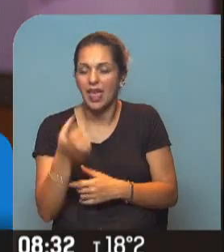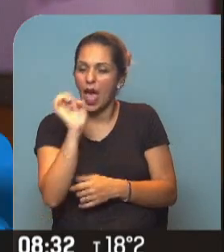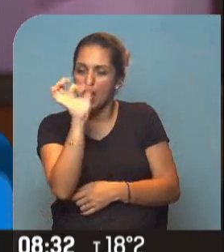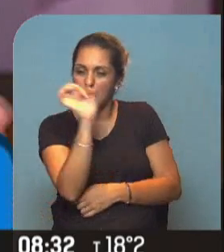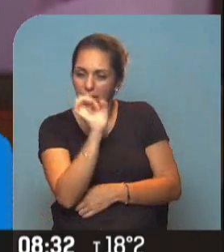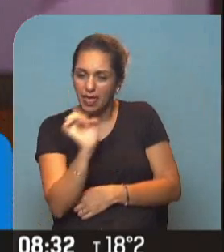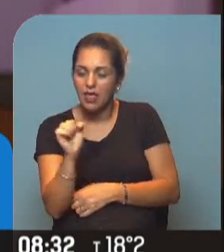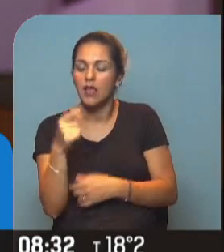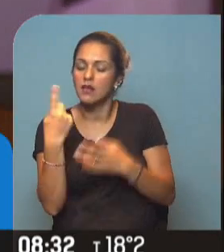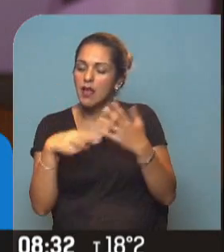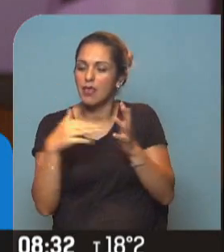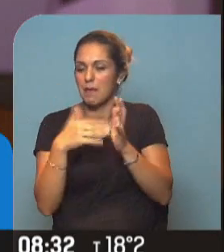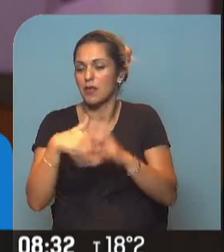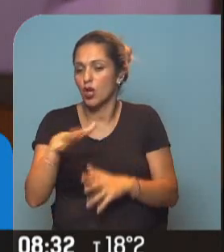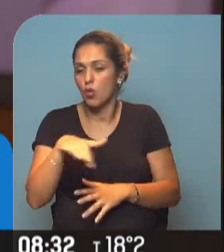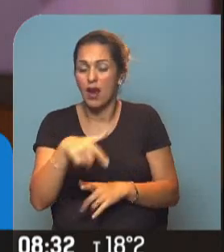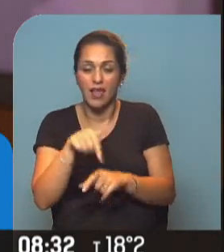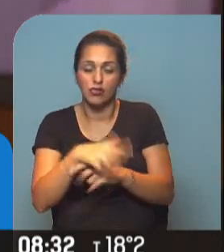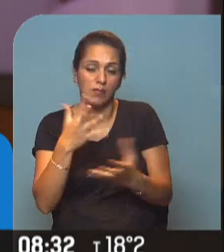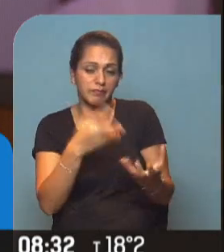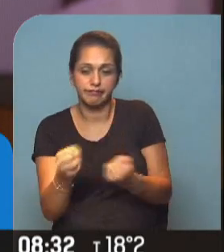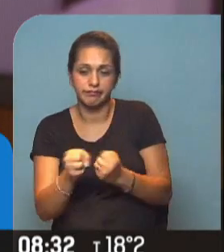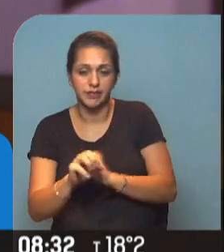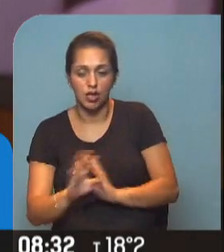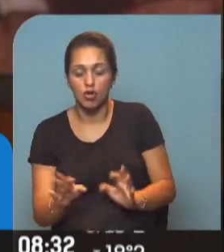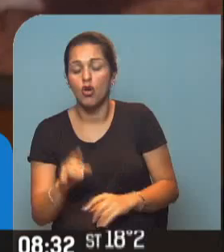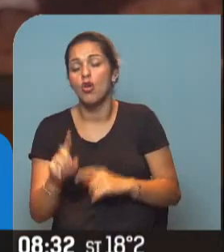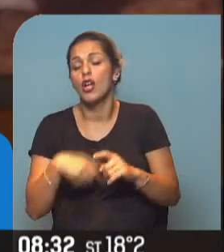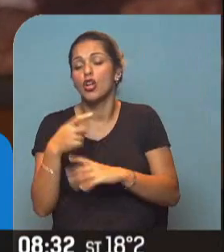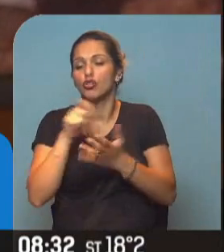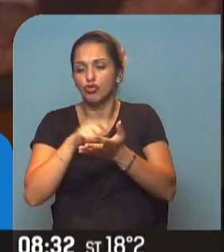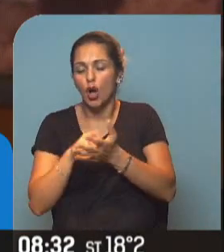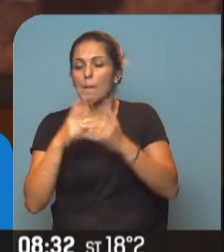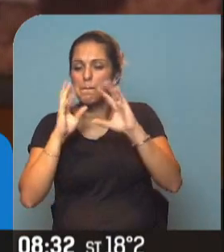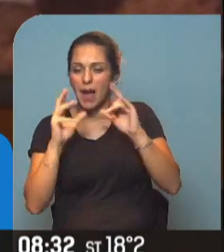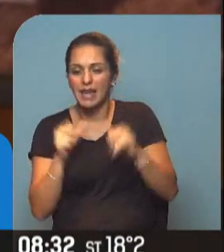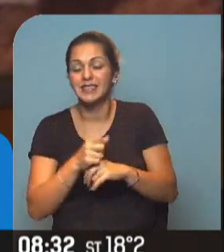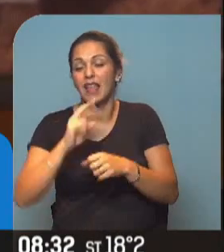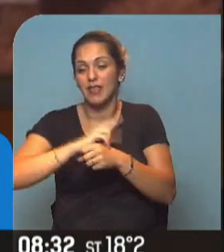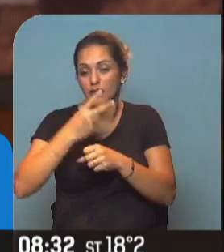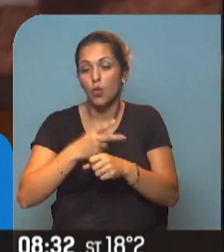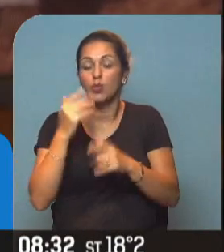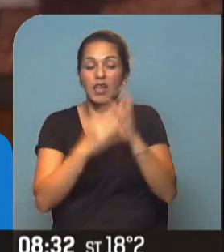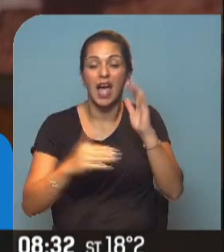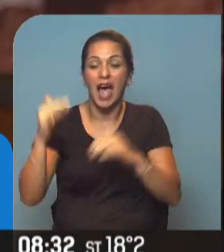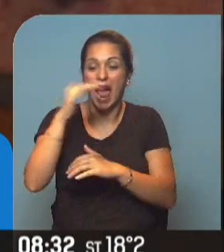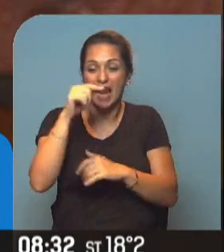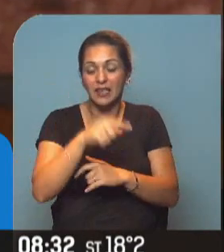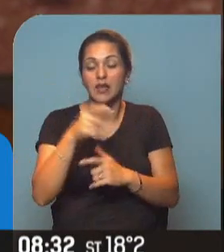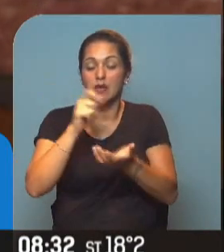bueno eso prácticamente lo arrasado y todo lo que se sembró de maíz de segunda arriba de esos cultivos